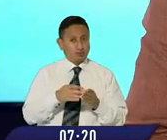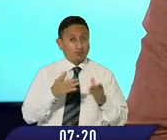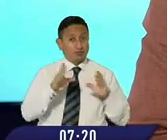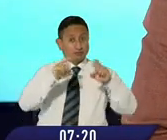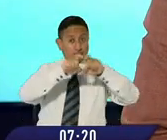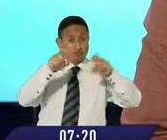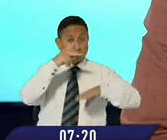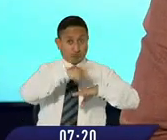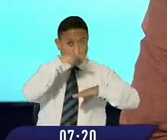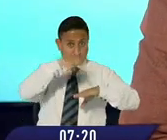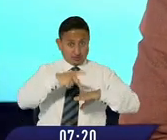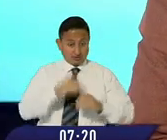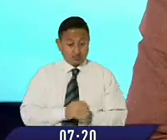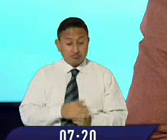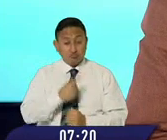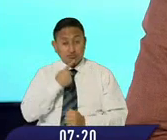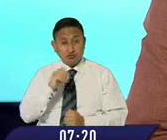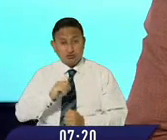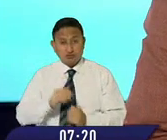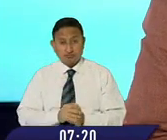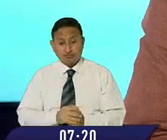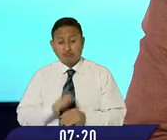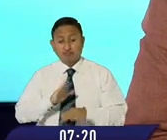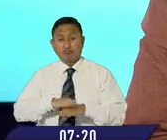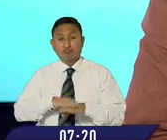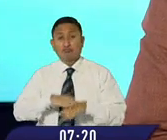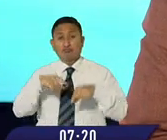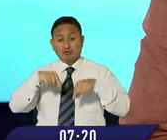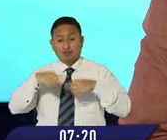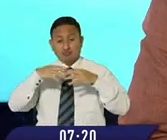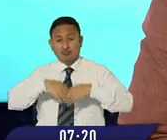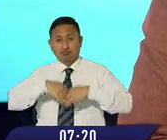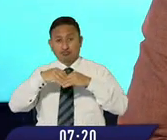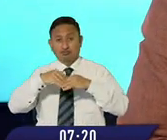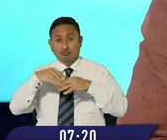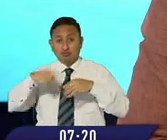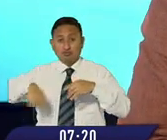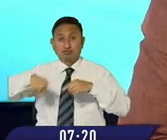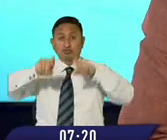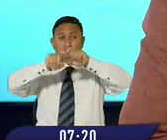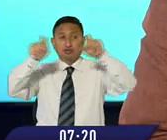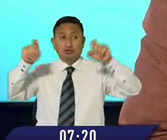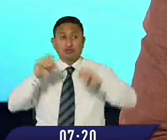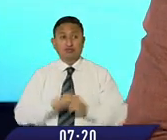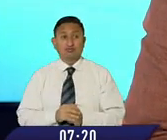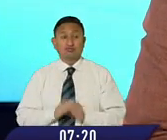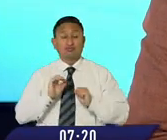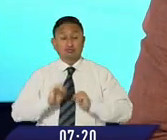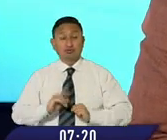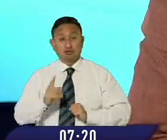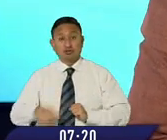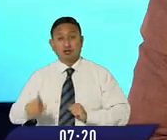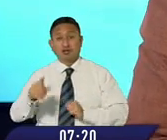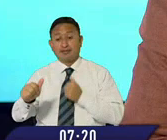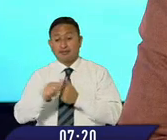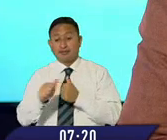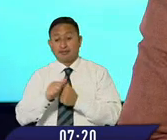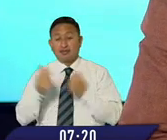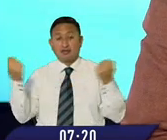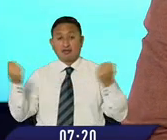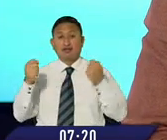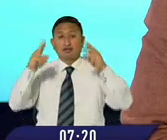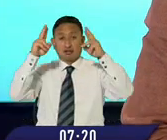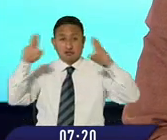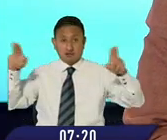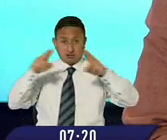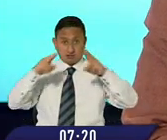Empresa de Pichincha. Se asegura que eso responde a la reactivación de algunas empresas y a la cercanía de las festividades Navidad y fin de